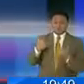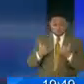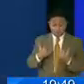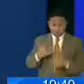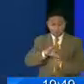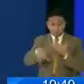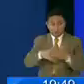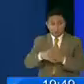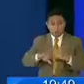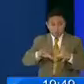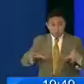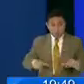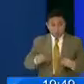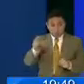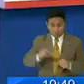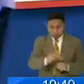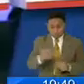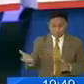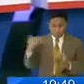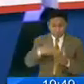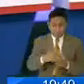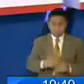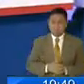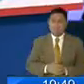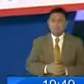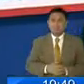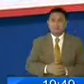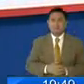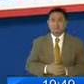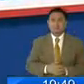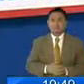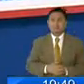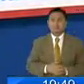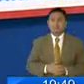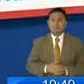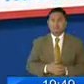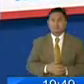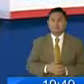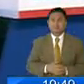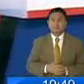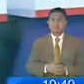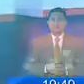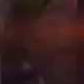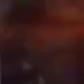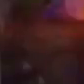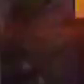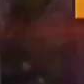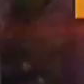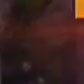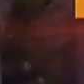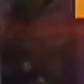ahora de este gobierno no regresen. Informó Priscila Cadena.